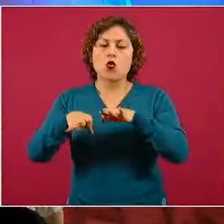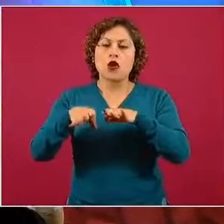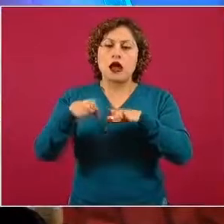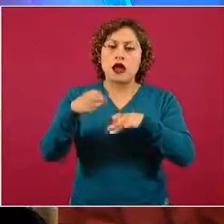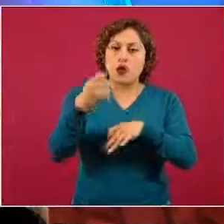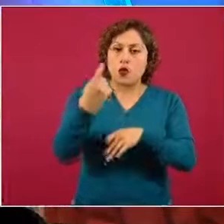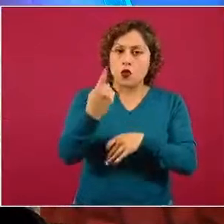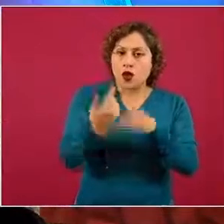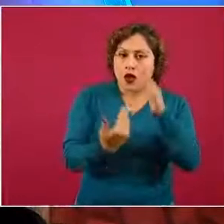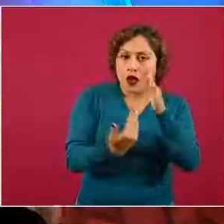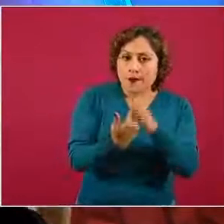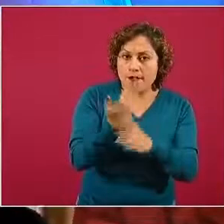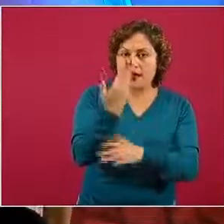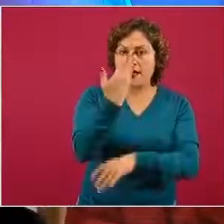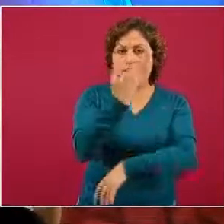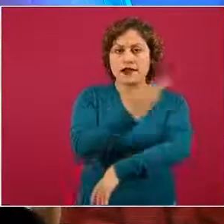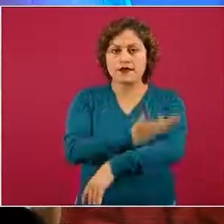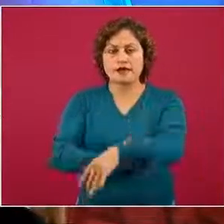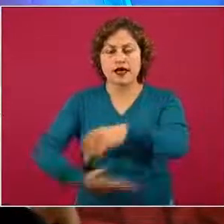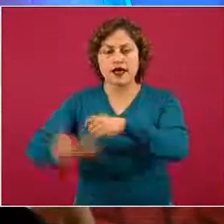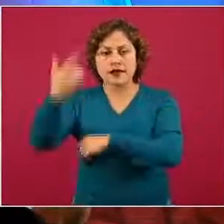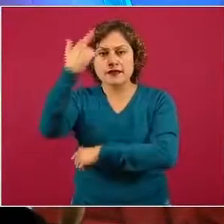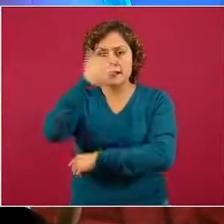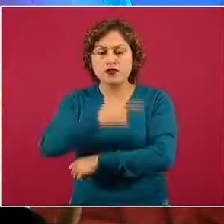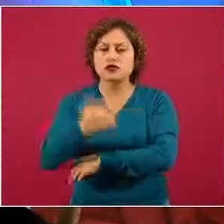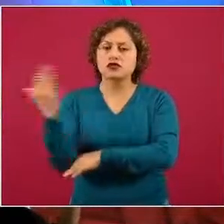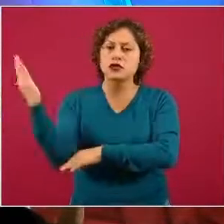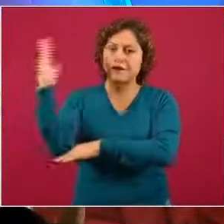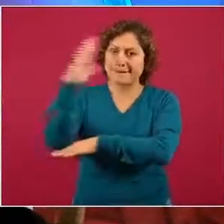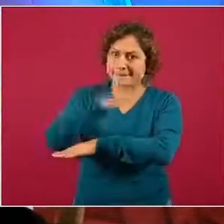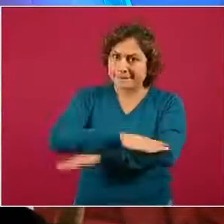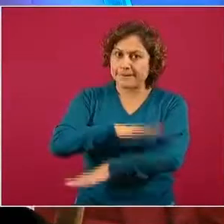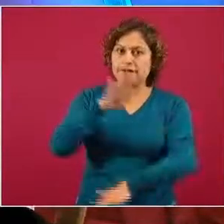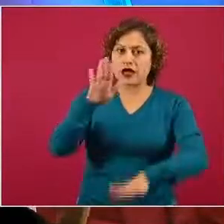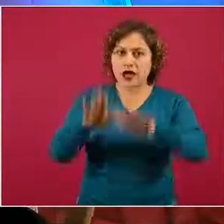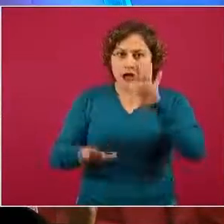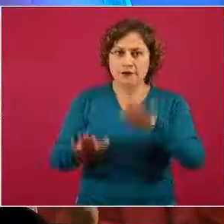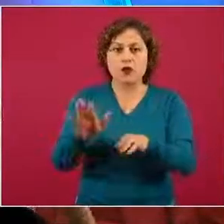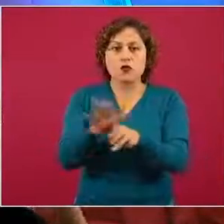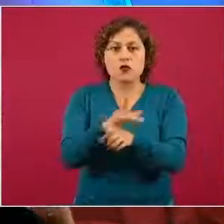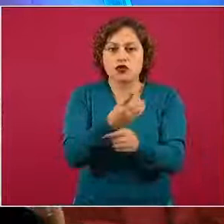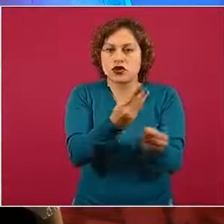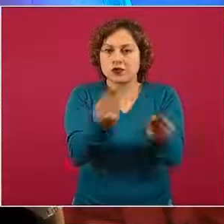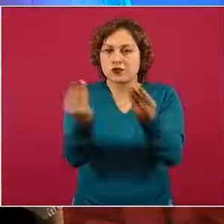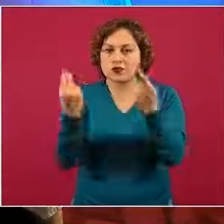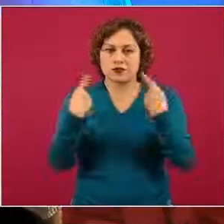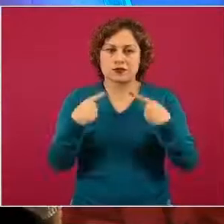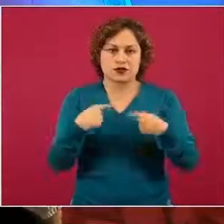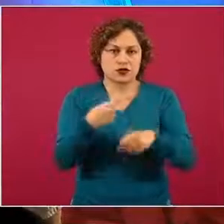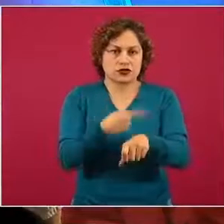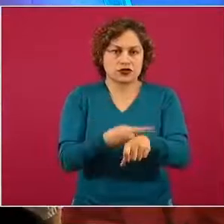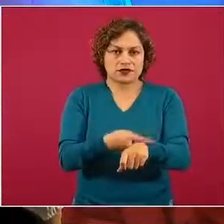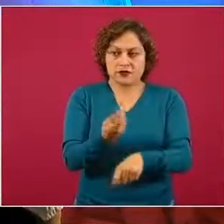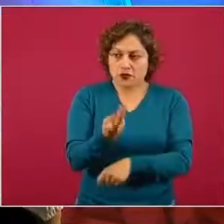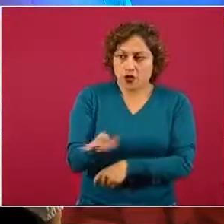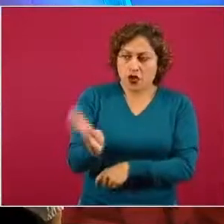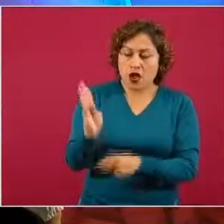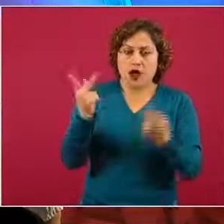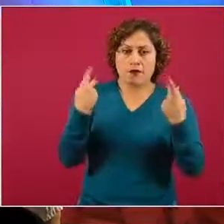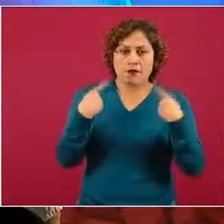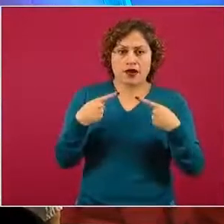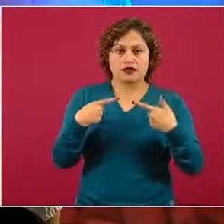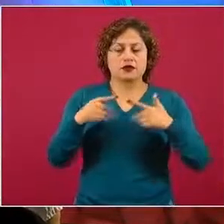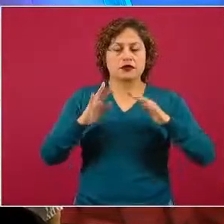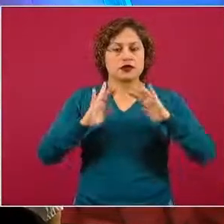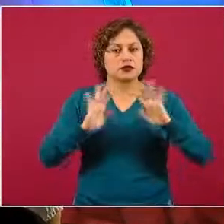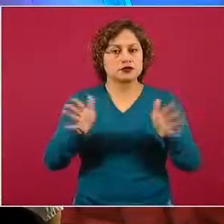las necesidades que se han generado a consecuencia de la gravedad de la enfermedad. Y ellos, lógicamente, también tienen el derecho,